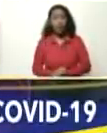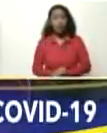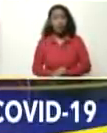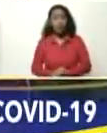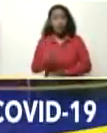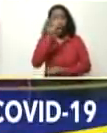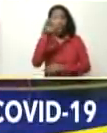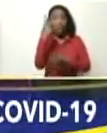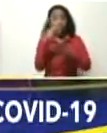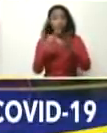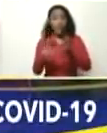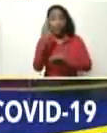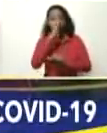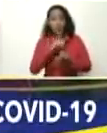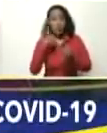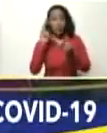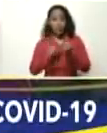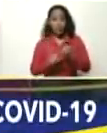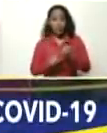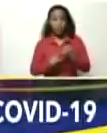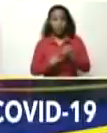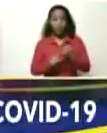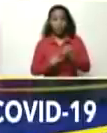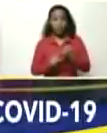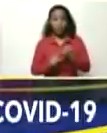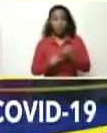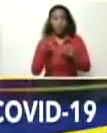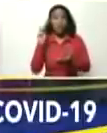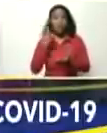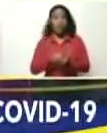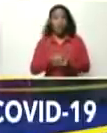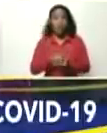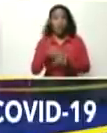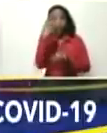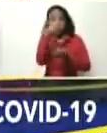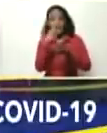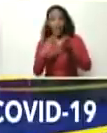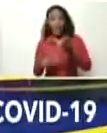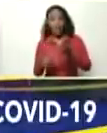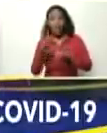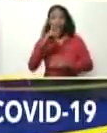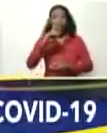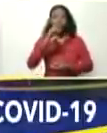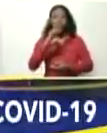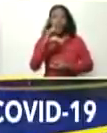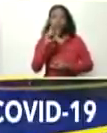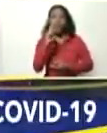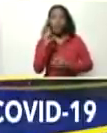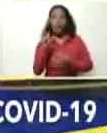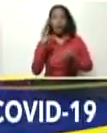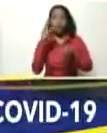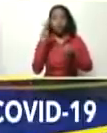las dos variantes brasileras. Llegó la variante Delta. Y ahora está por